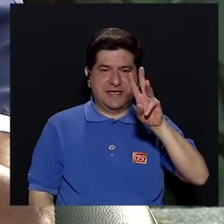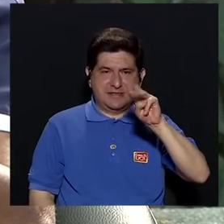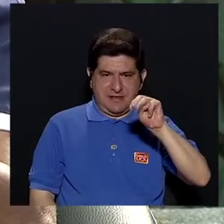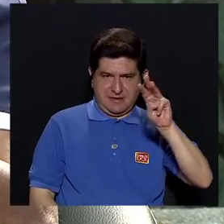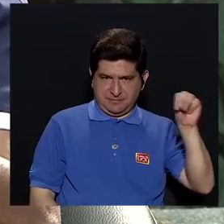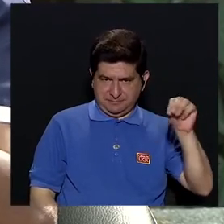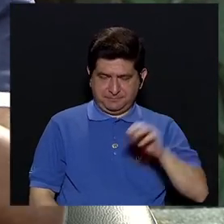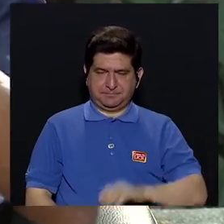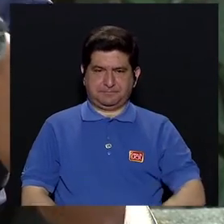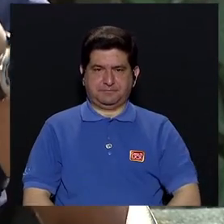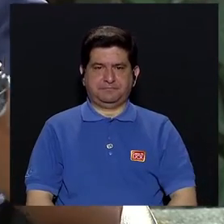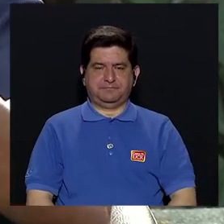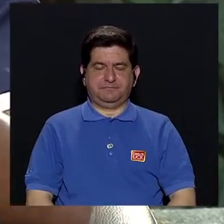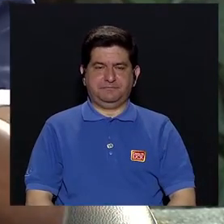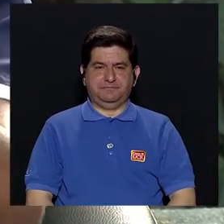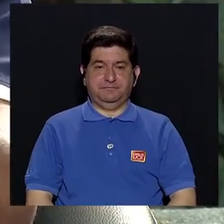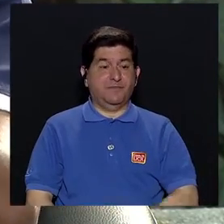¿verdad?